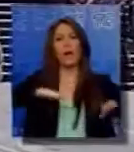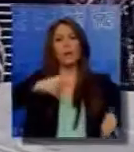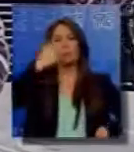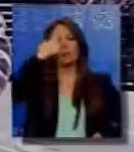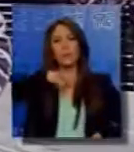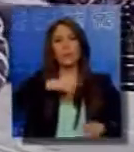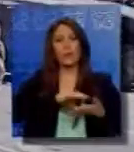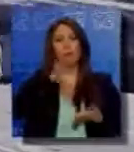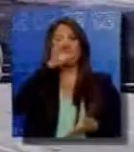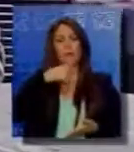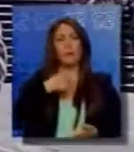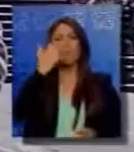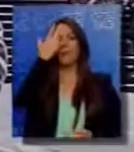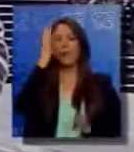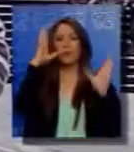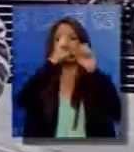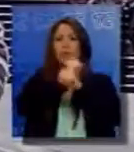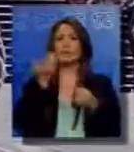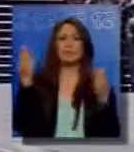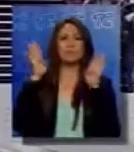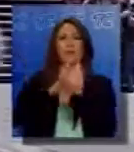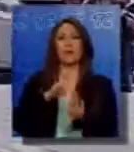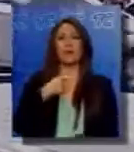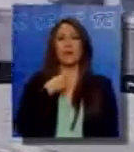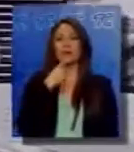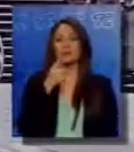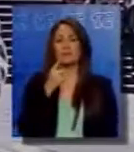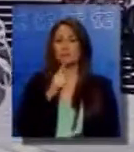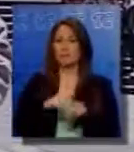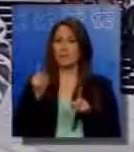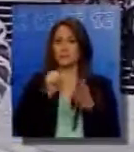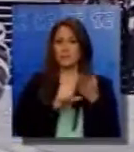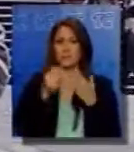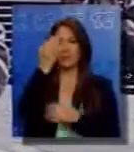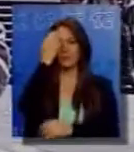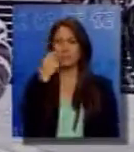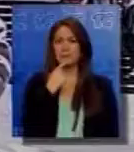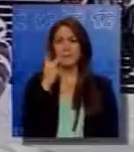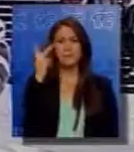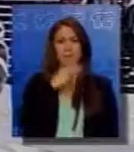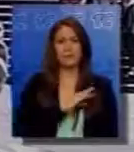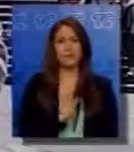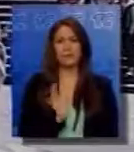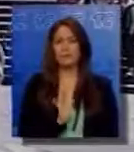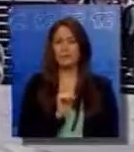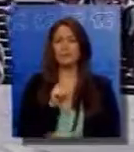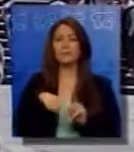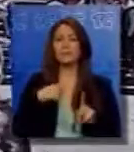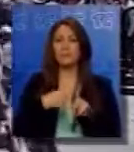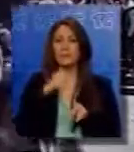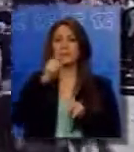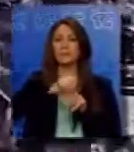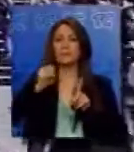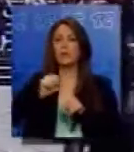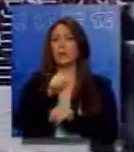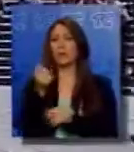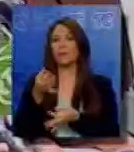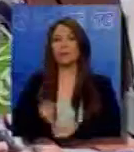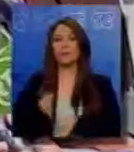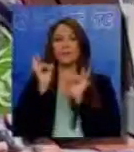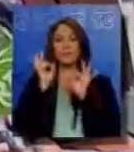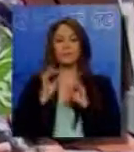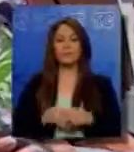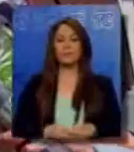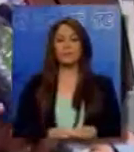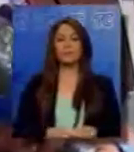por el presunto cierre de la jornada nocturna del plantel. Esto fue desmentido por el ministro de Educación, quien señaló que se reforzará el sistema con otras modalidades.